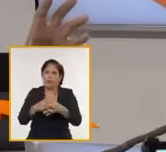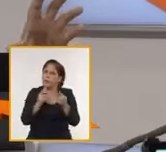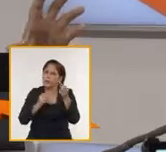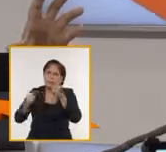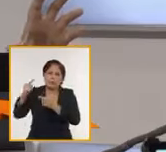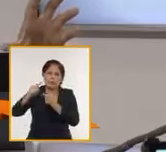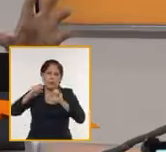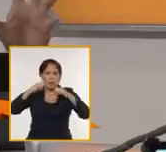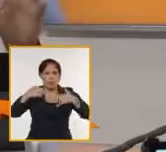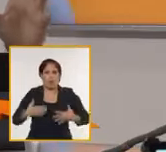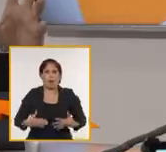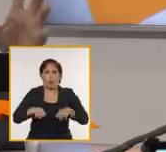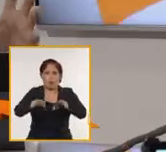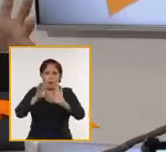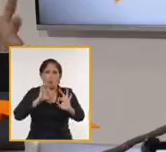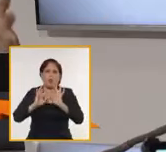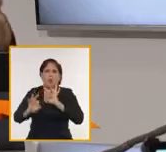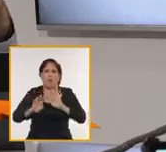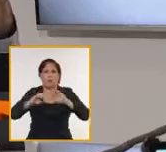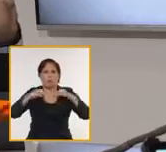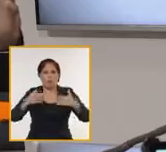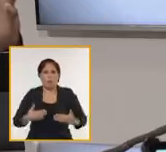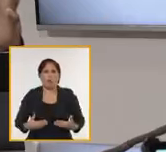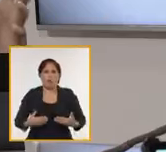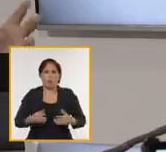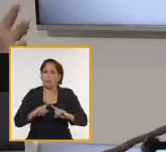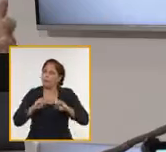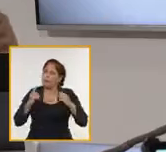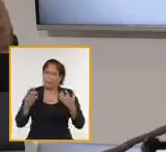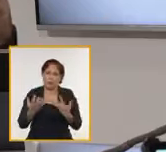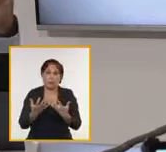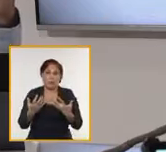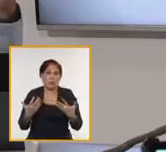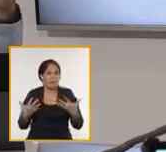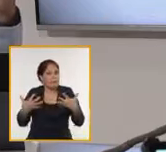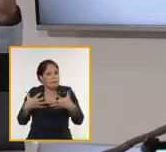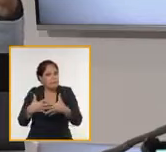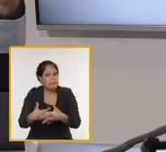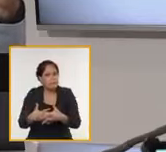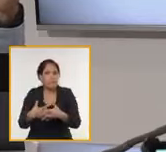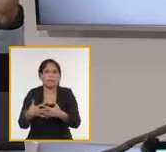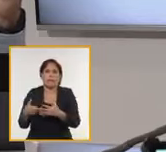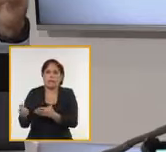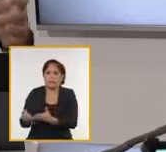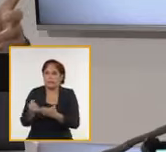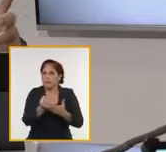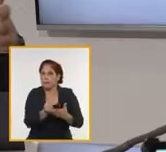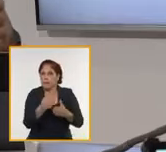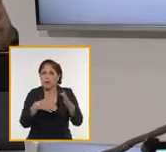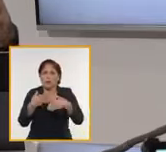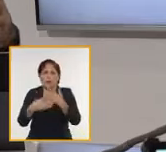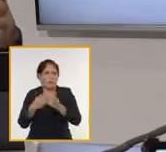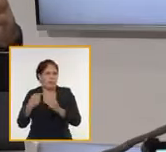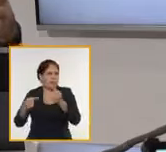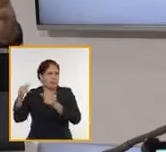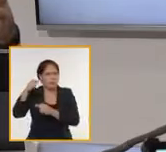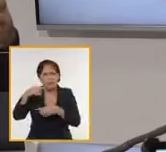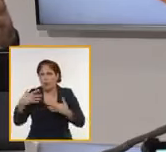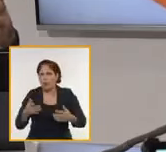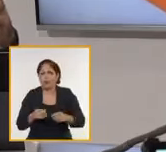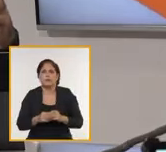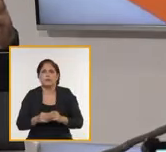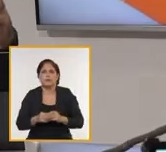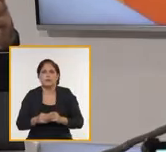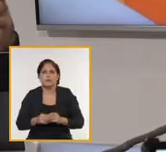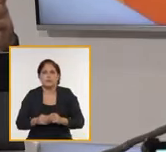fundamental. Es decir, en lo que puede avanzar el entendimiento, en los problemas fundamentales y